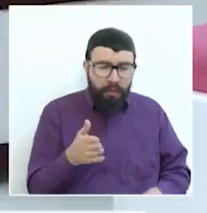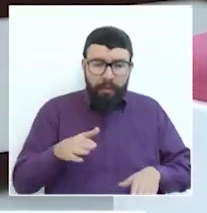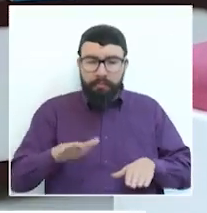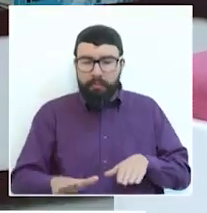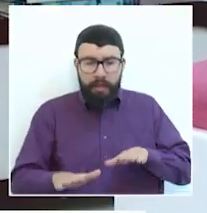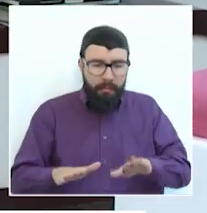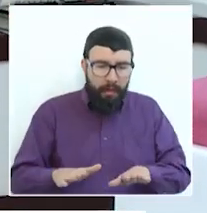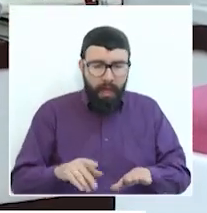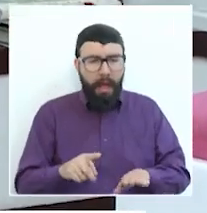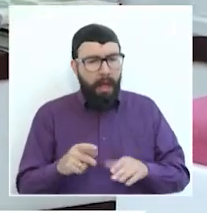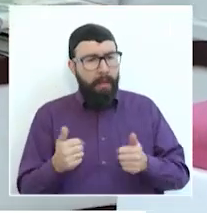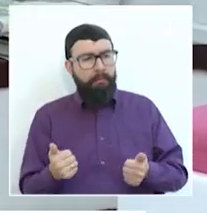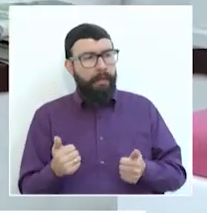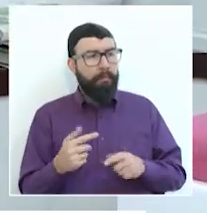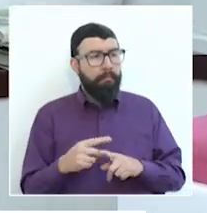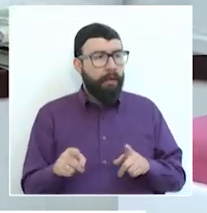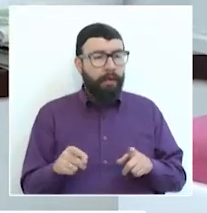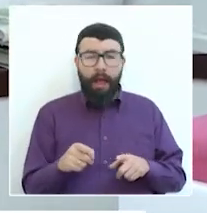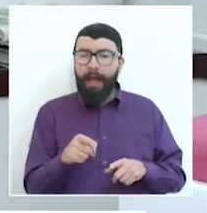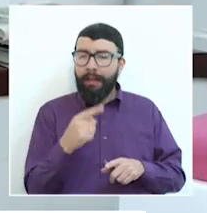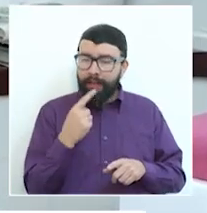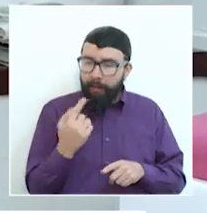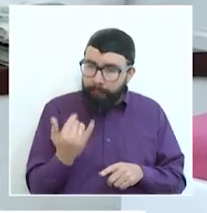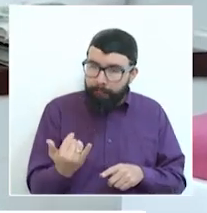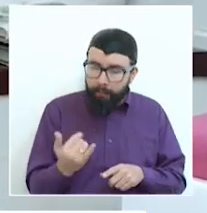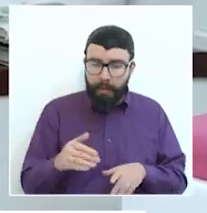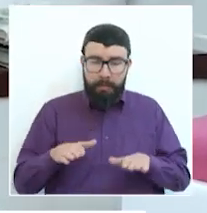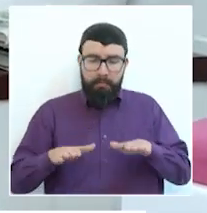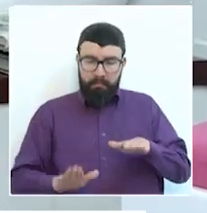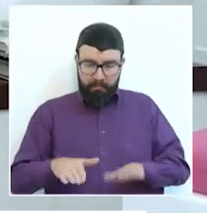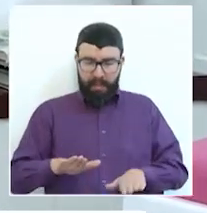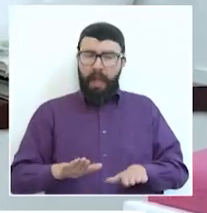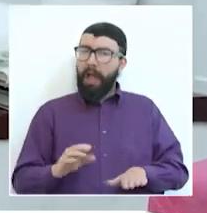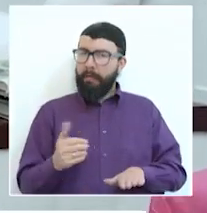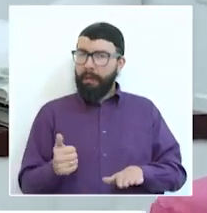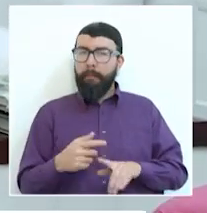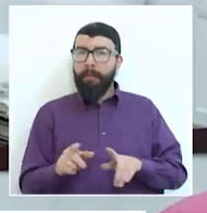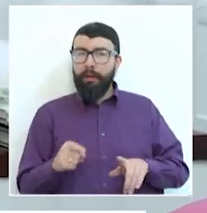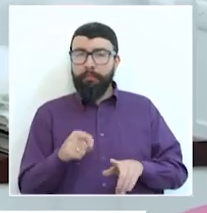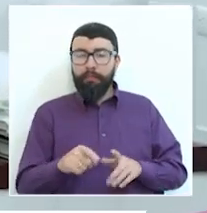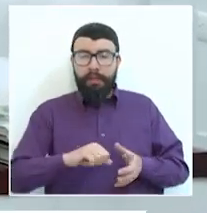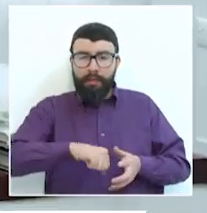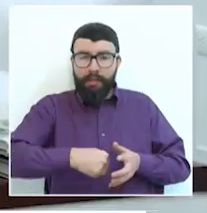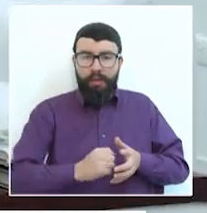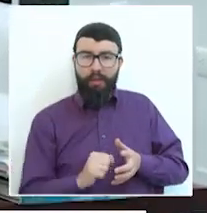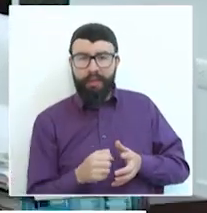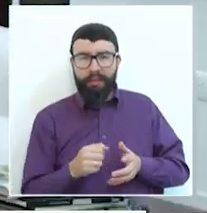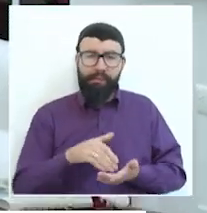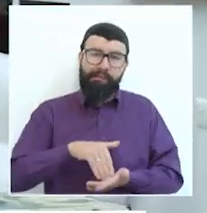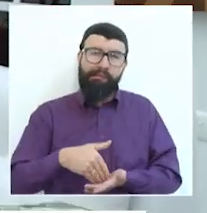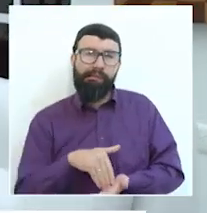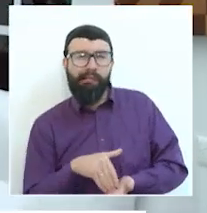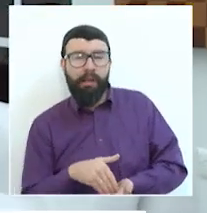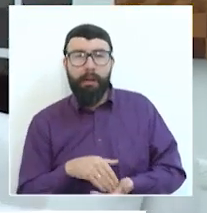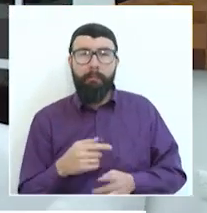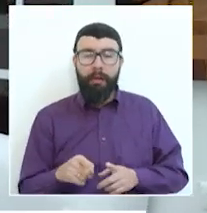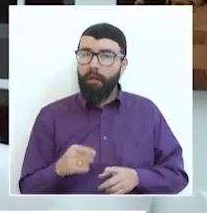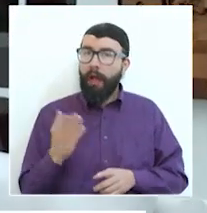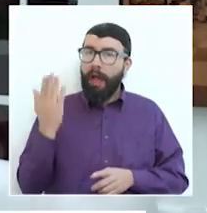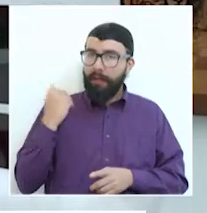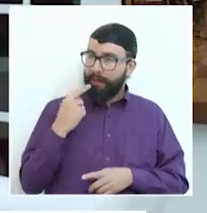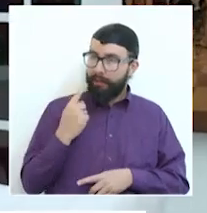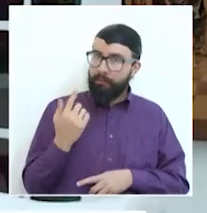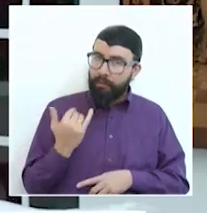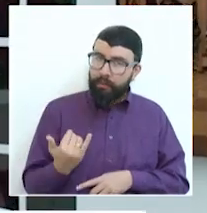apoyo, pero entonces nos dice, bueno, el pie está bien, pero la rodilla está disfuncional, pero en la posición decíamos que